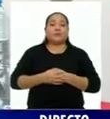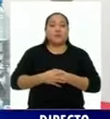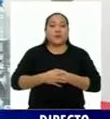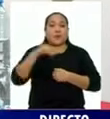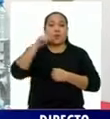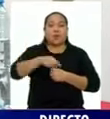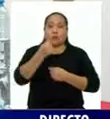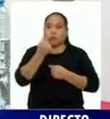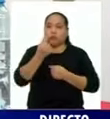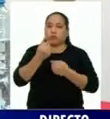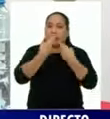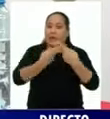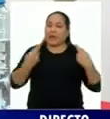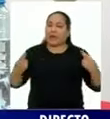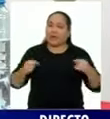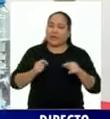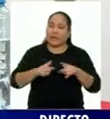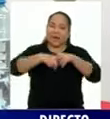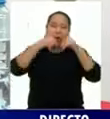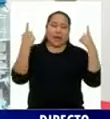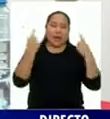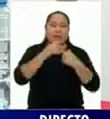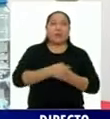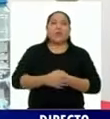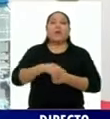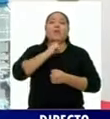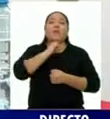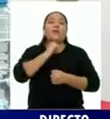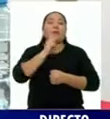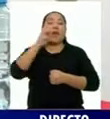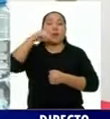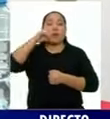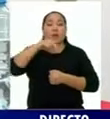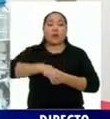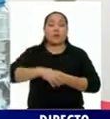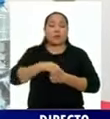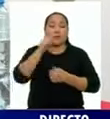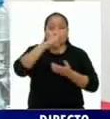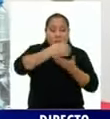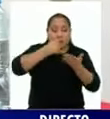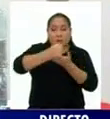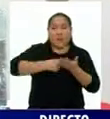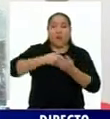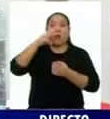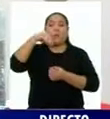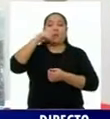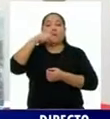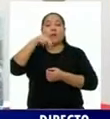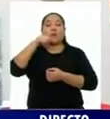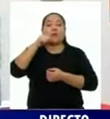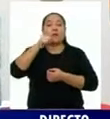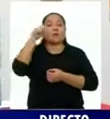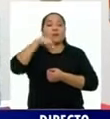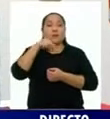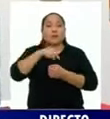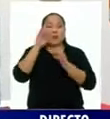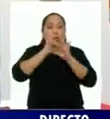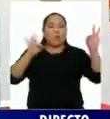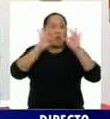con una riqueza natural inmensa, con minerales explotados, con minas muy importantes. Hace